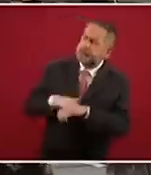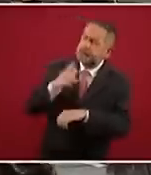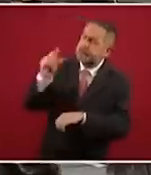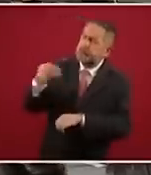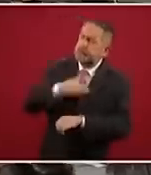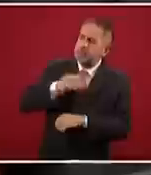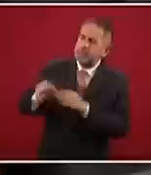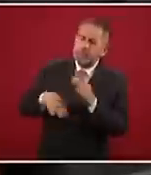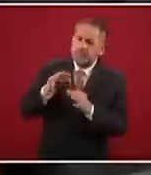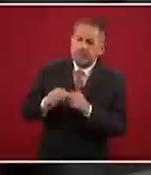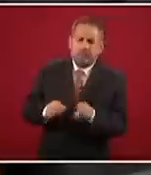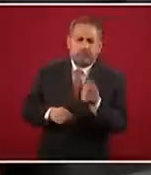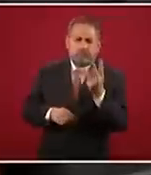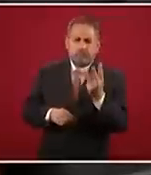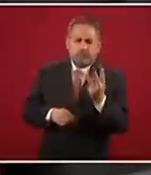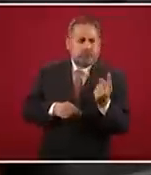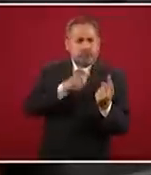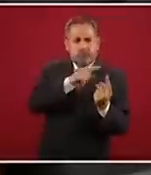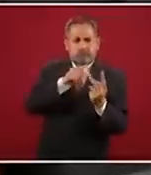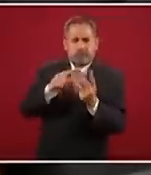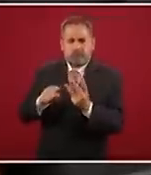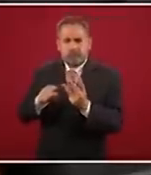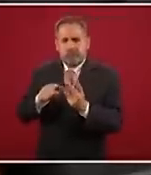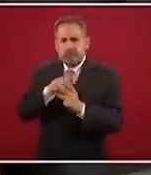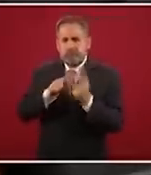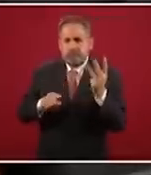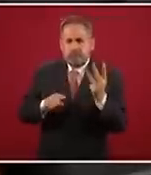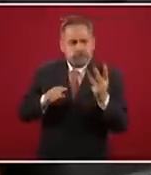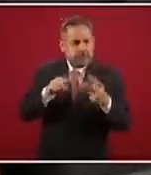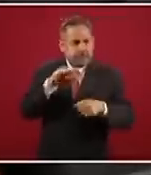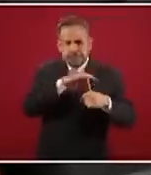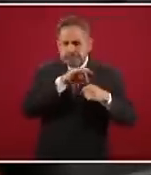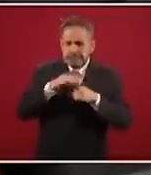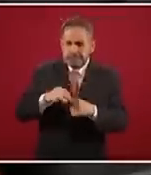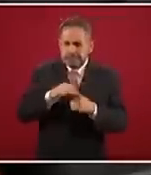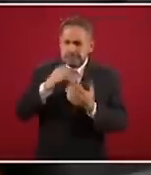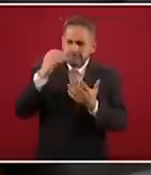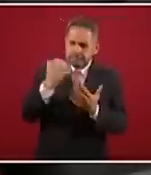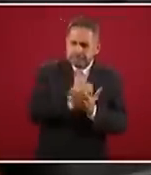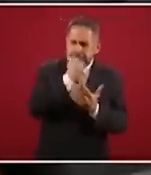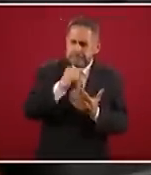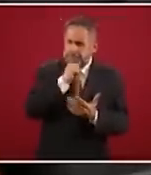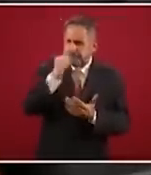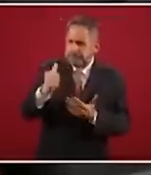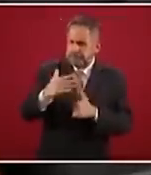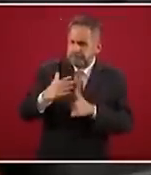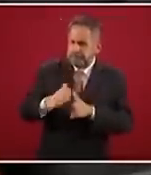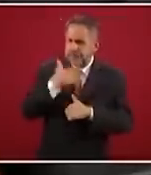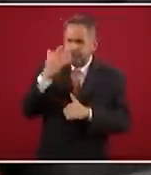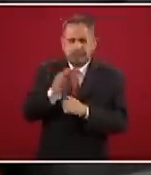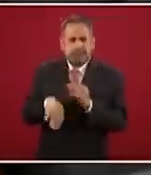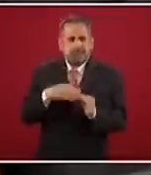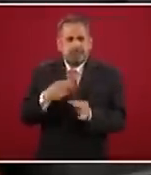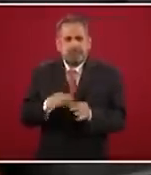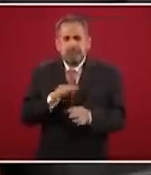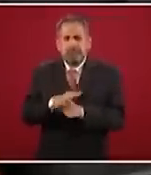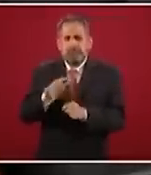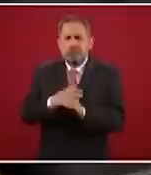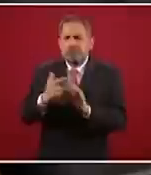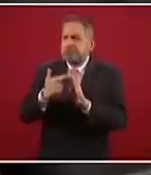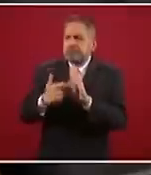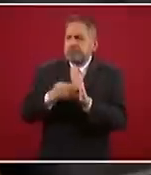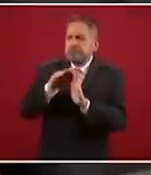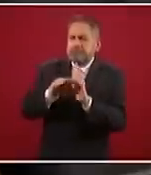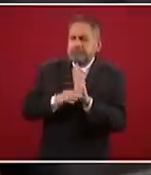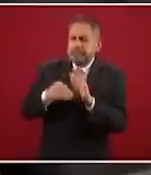tres personajes que estaban supuestamente electos para ocupar el cargo? ¿Por qué no cumplieron o cuáles fueron los requisitos que